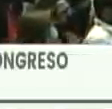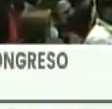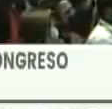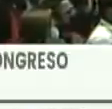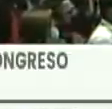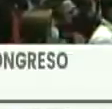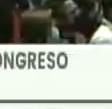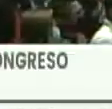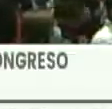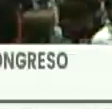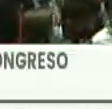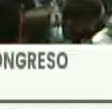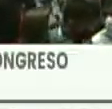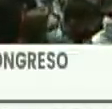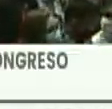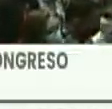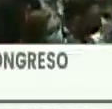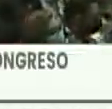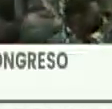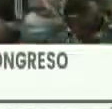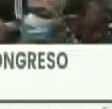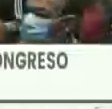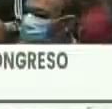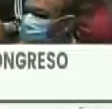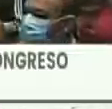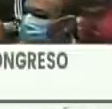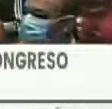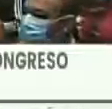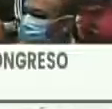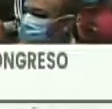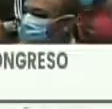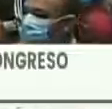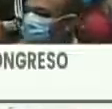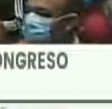Maduro, intentos de la disolución del territorio venezolano.